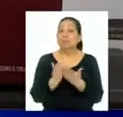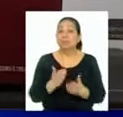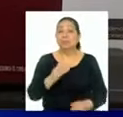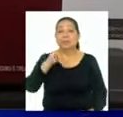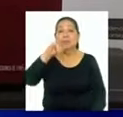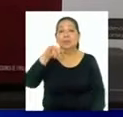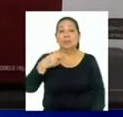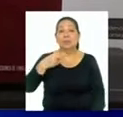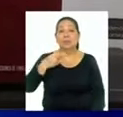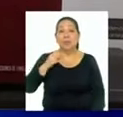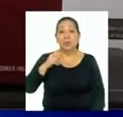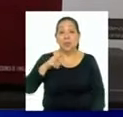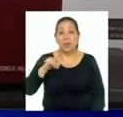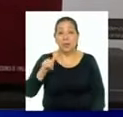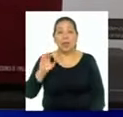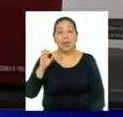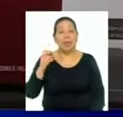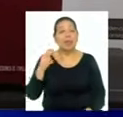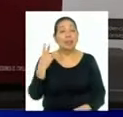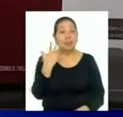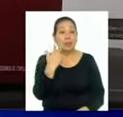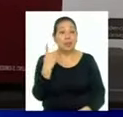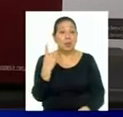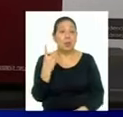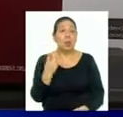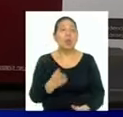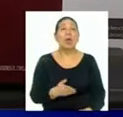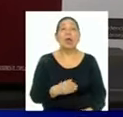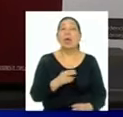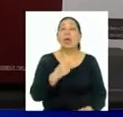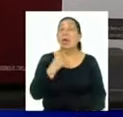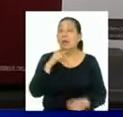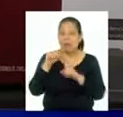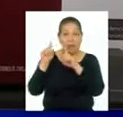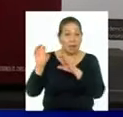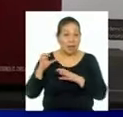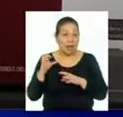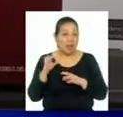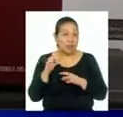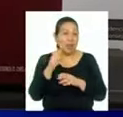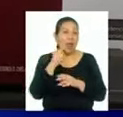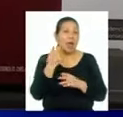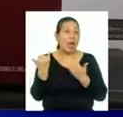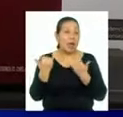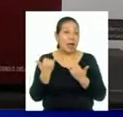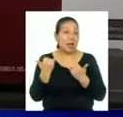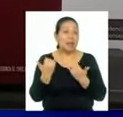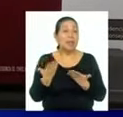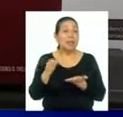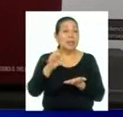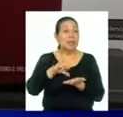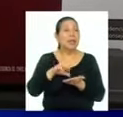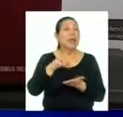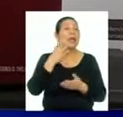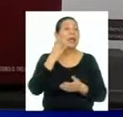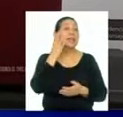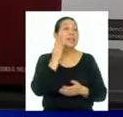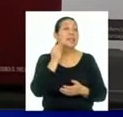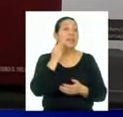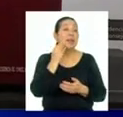Johnny Bonilla, de Canal 31 Televisión y Radio IEMSA 90.3 FM, aquí en nuestra ciudad de Chiclayo,